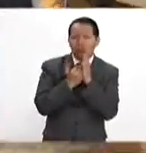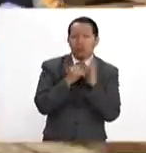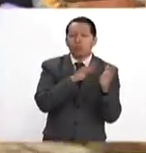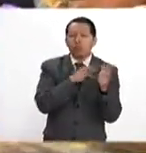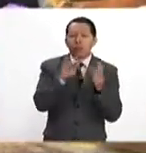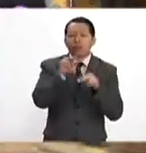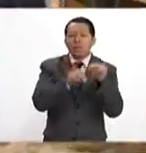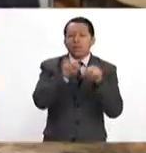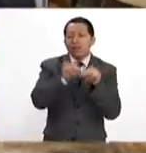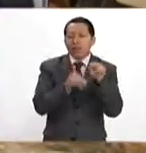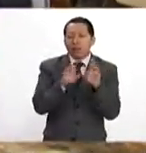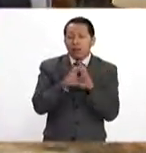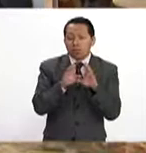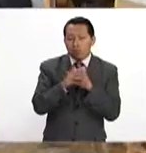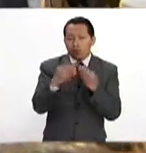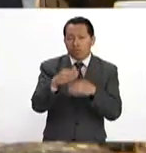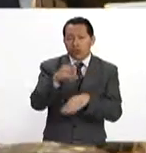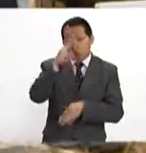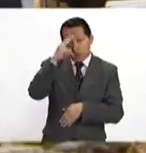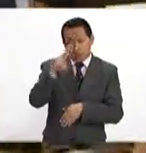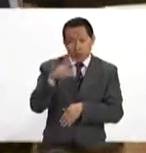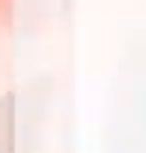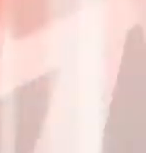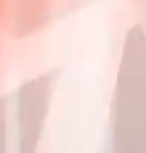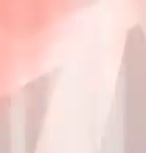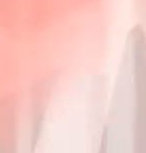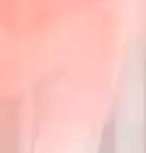los niveles que el Banco de México ha apuntado.